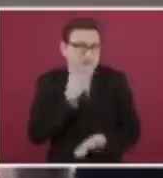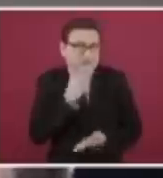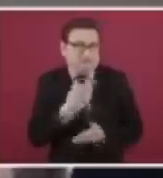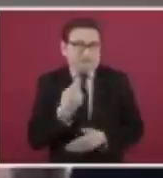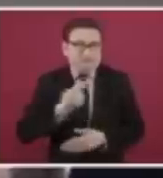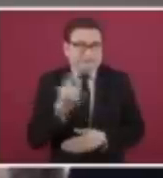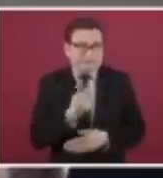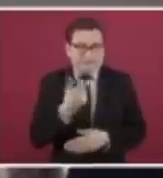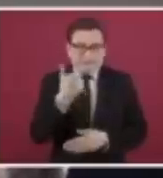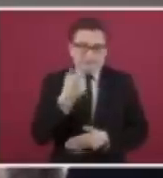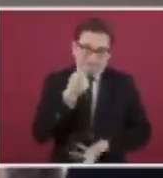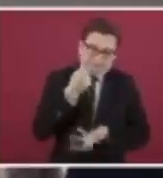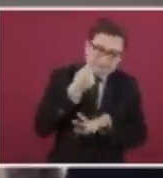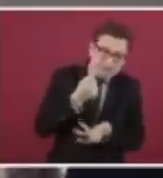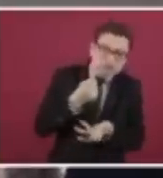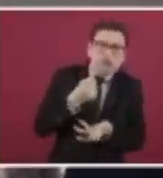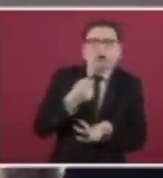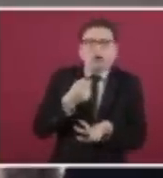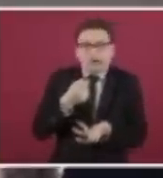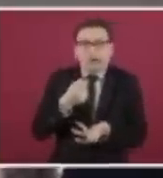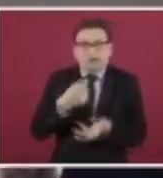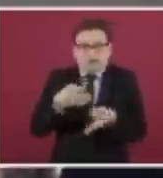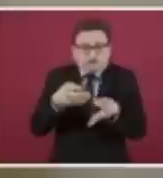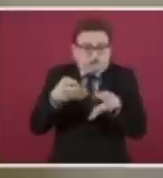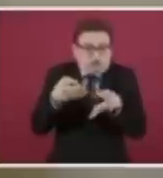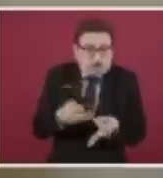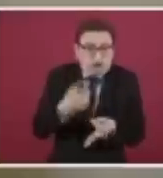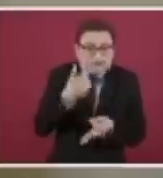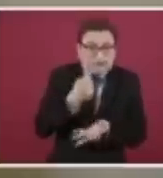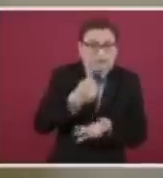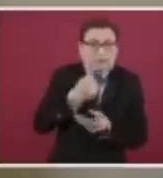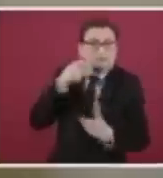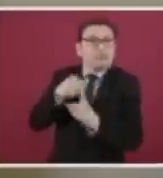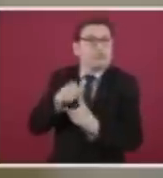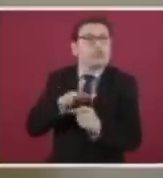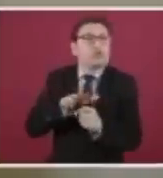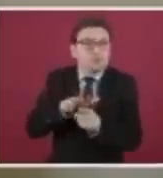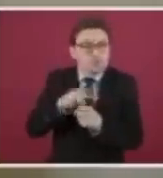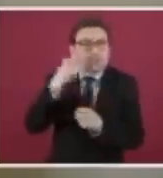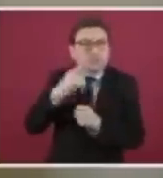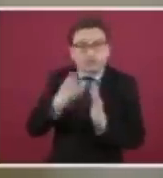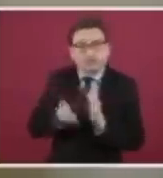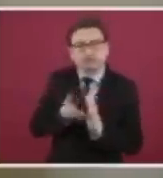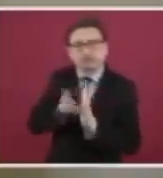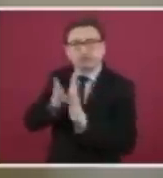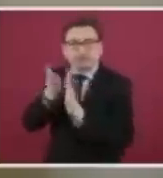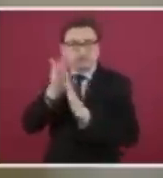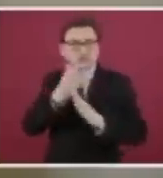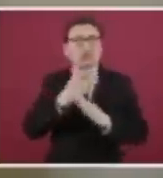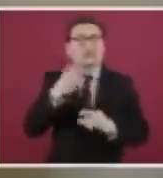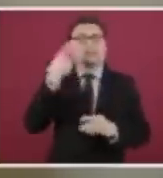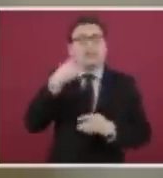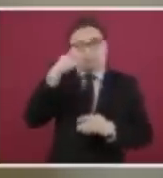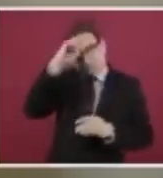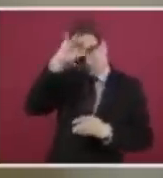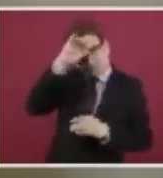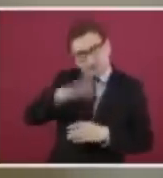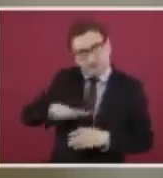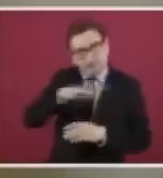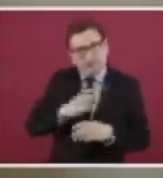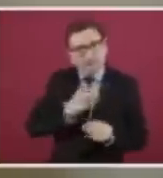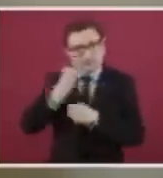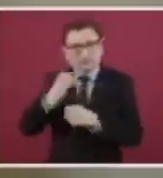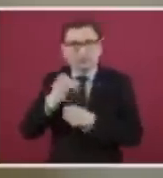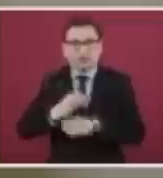se respete el origen para el que fue planteado el fondo minero, que es para construcción de infraestructura en el Estado y